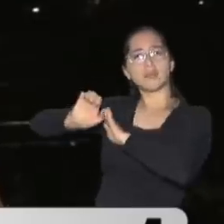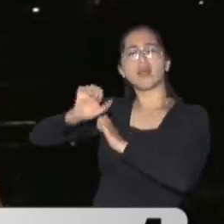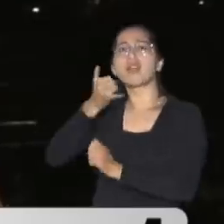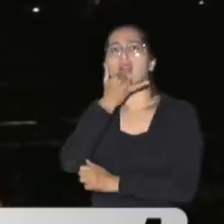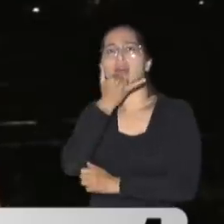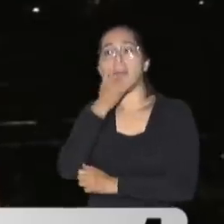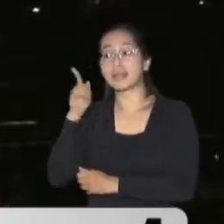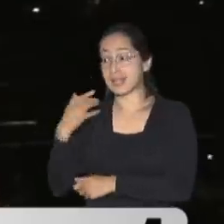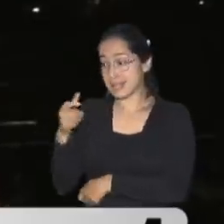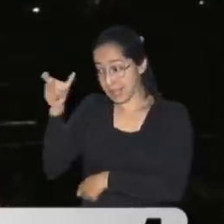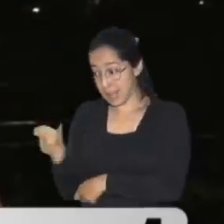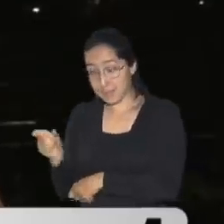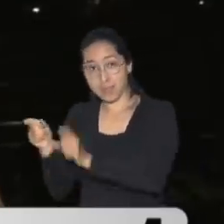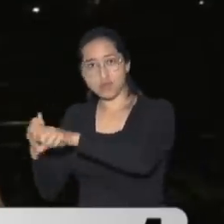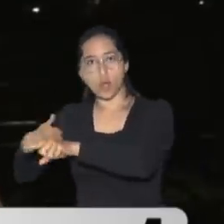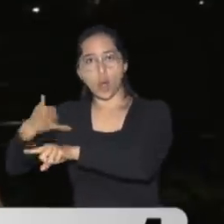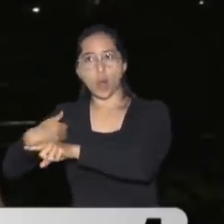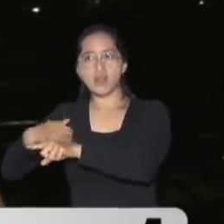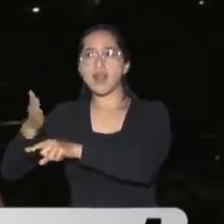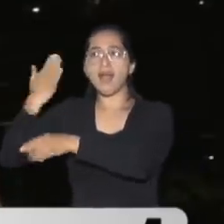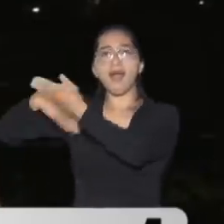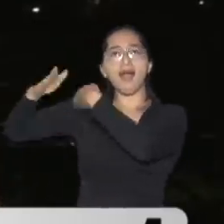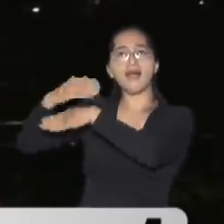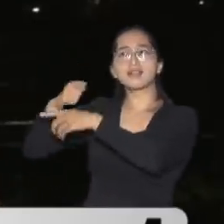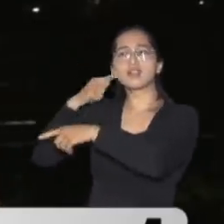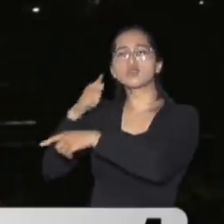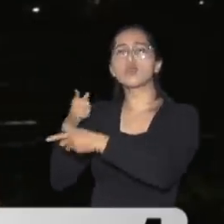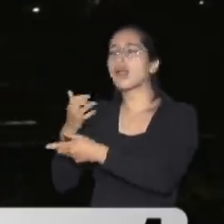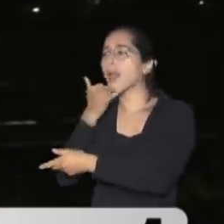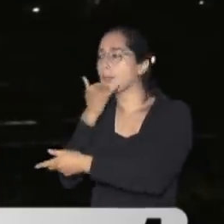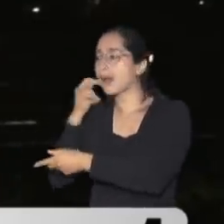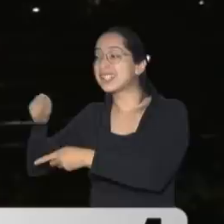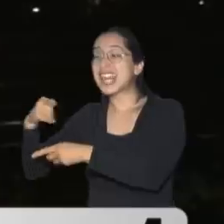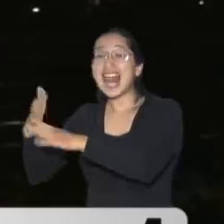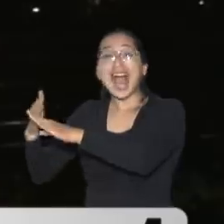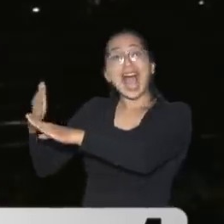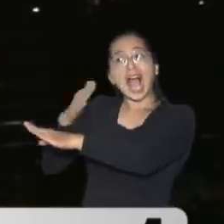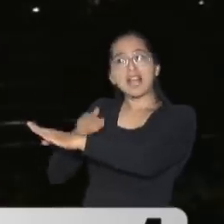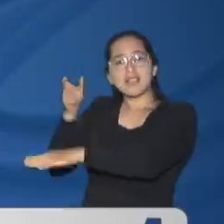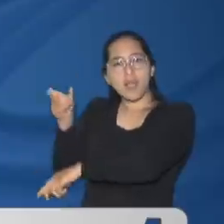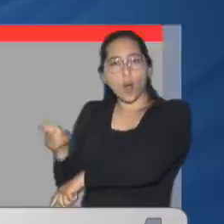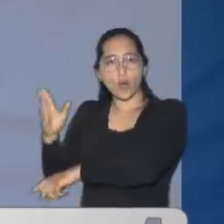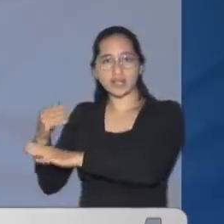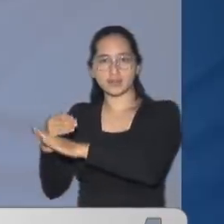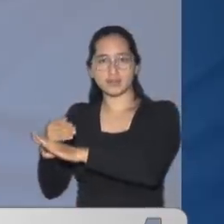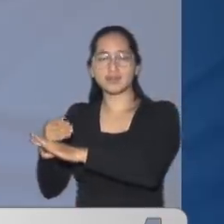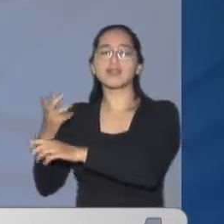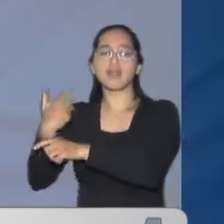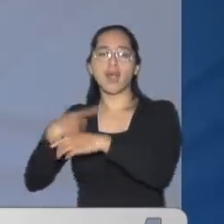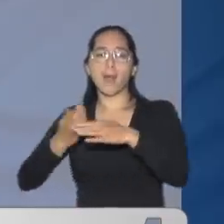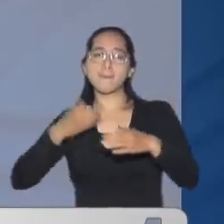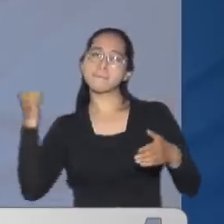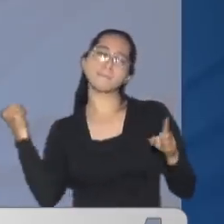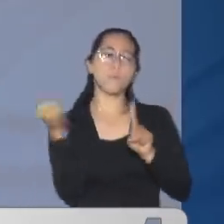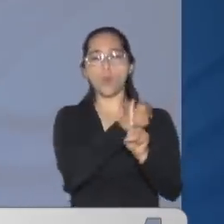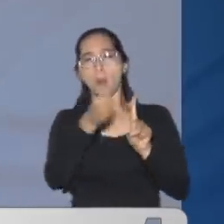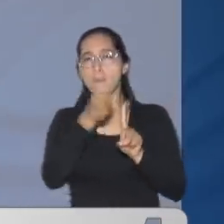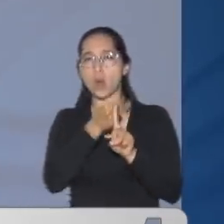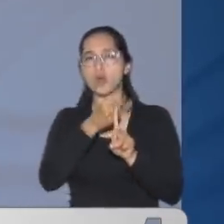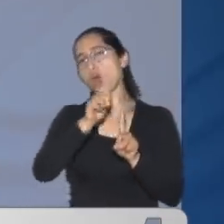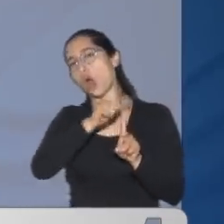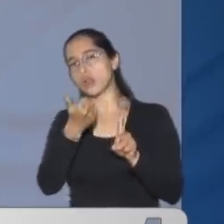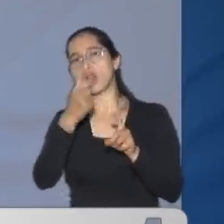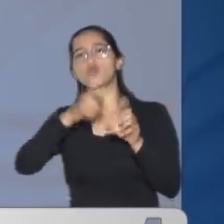tiene antecedentes por lesiones agravadas contra servidor público y hurto. La víctima actualmente